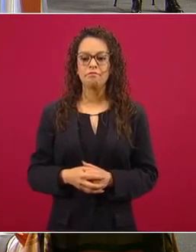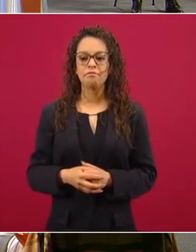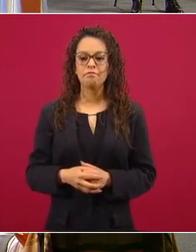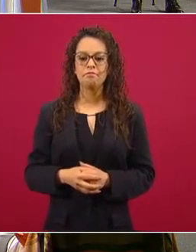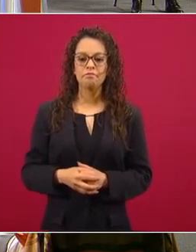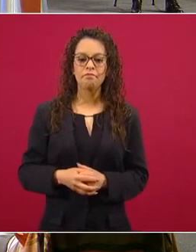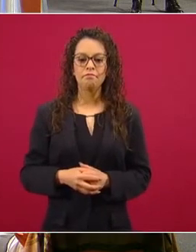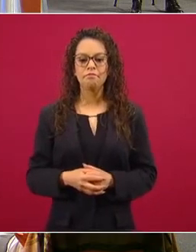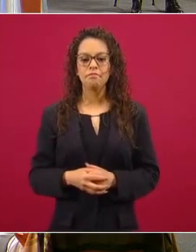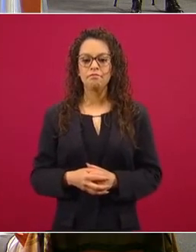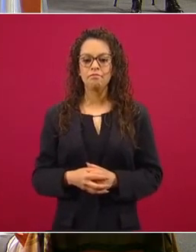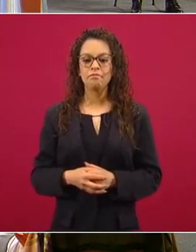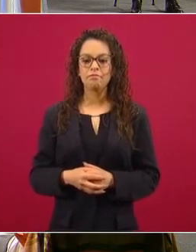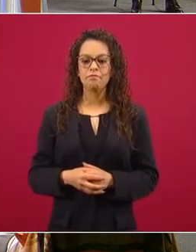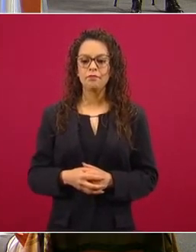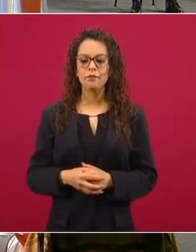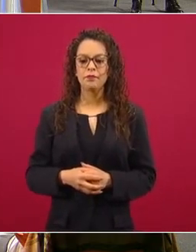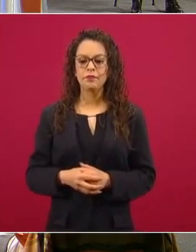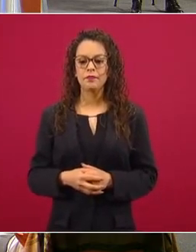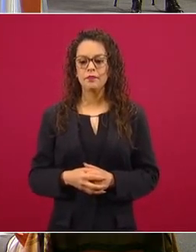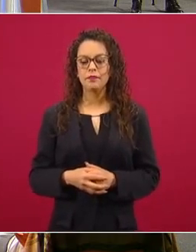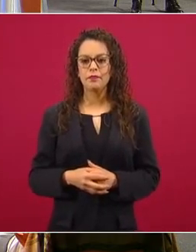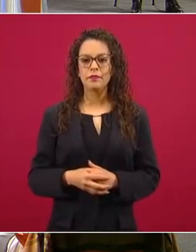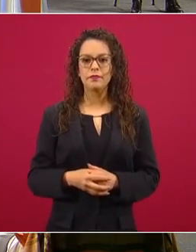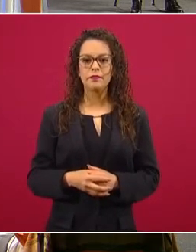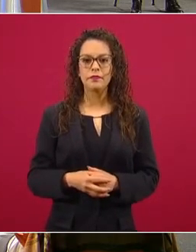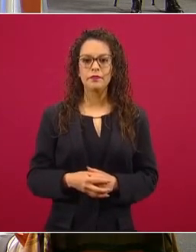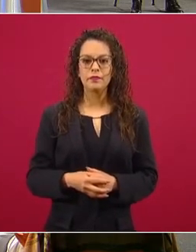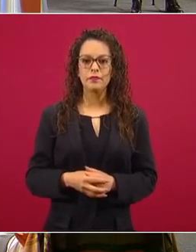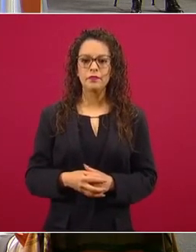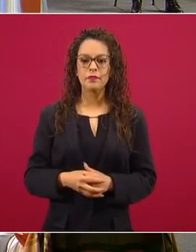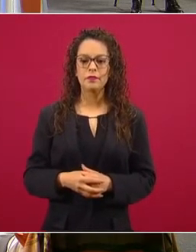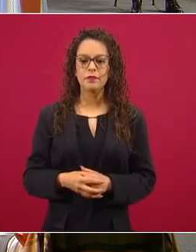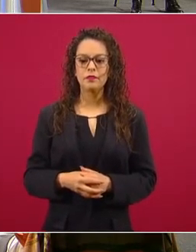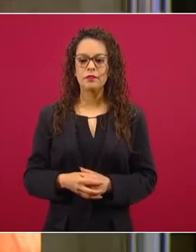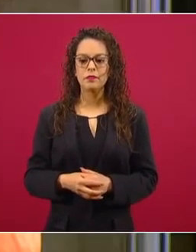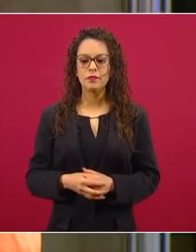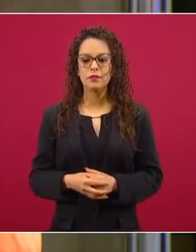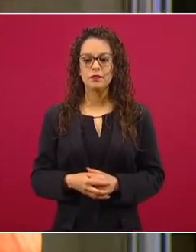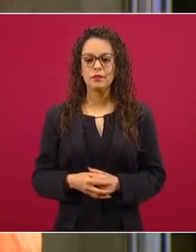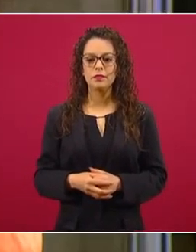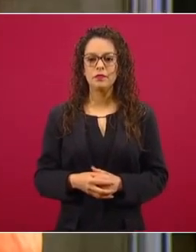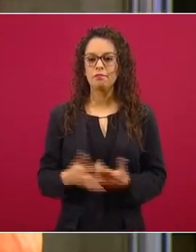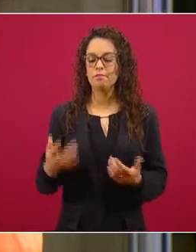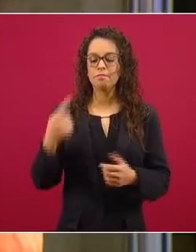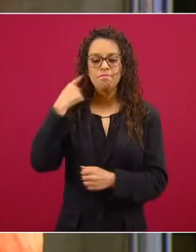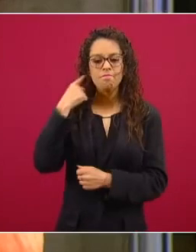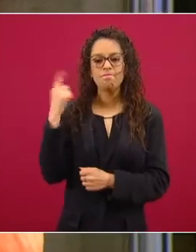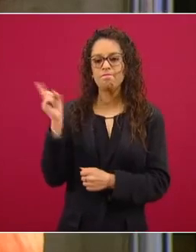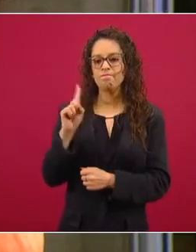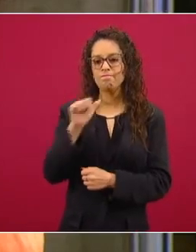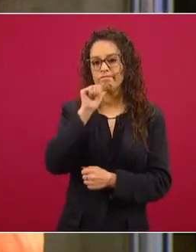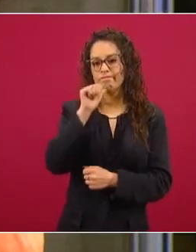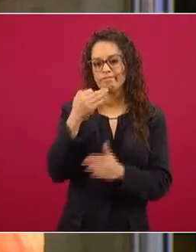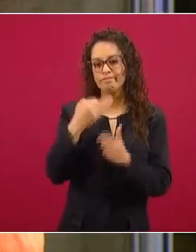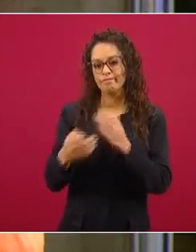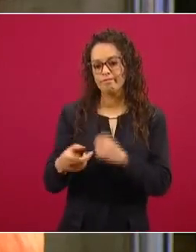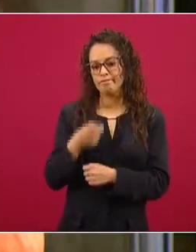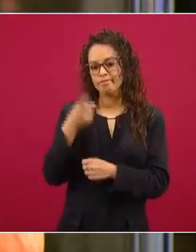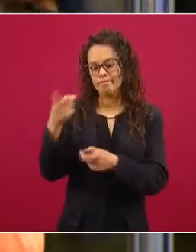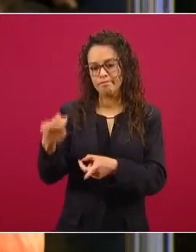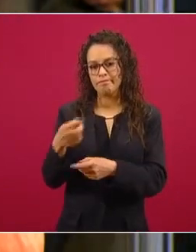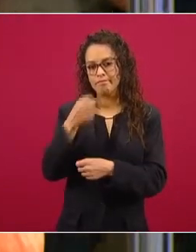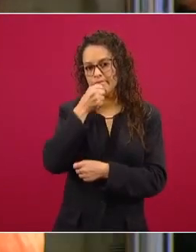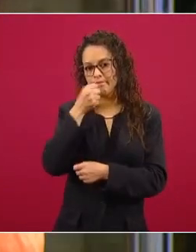Y varios medios locales tenían testimonios de que hubo menores de edad, pero al final los vecinos de la unidad no